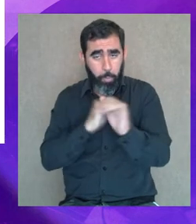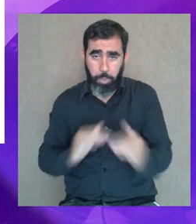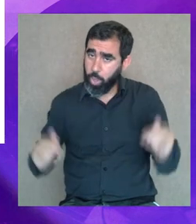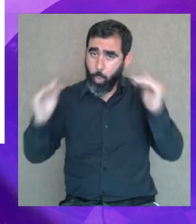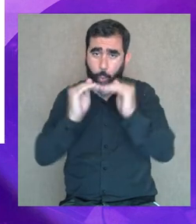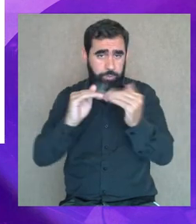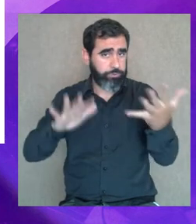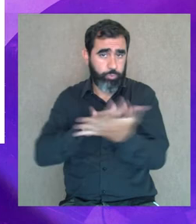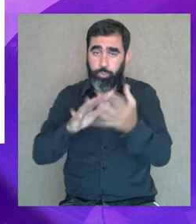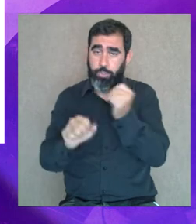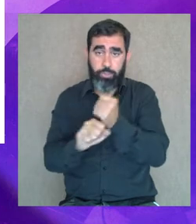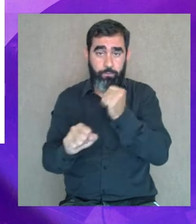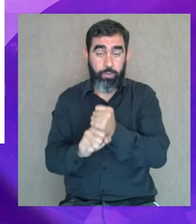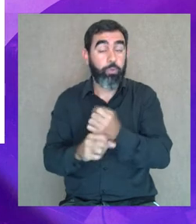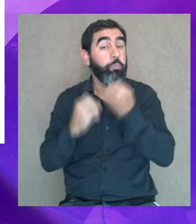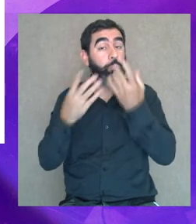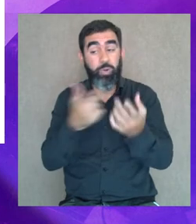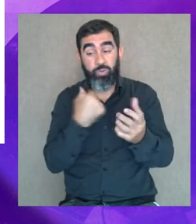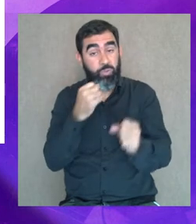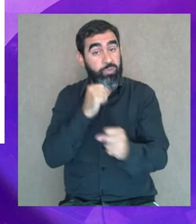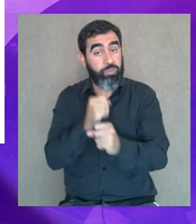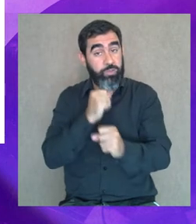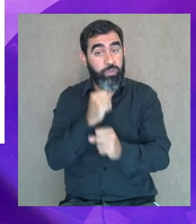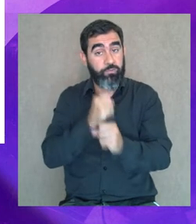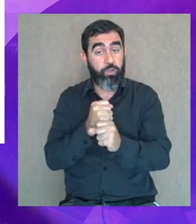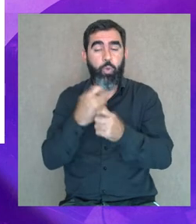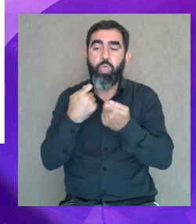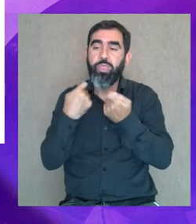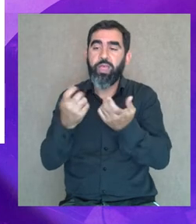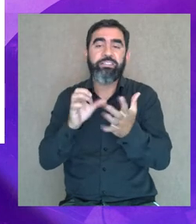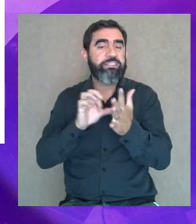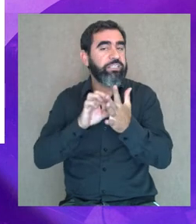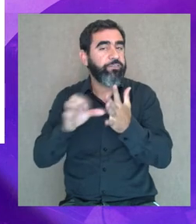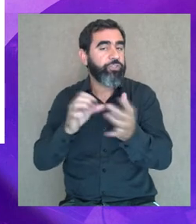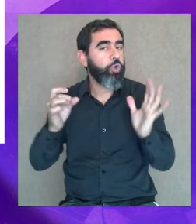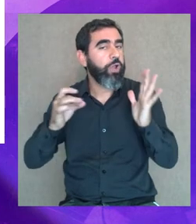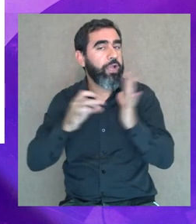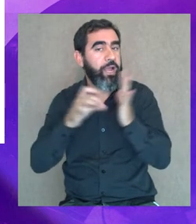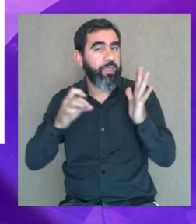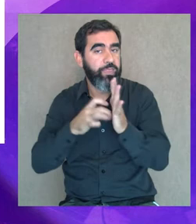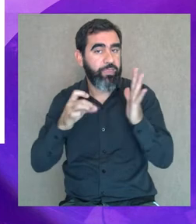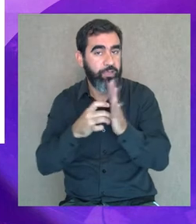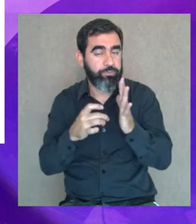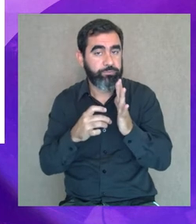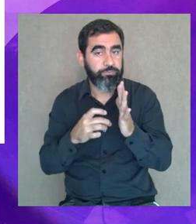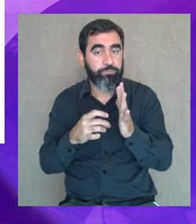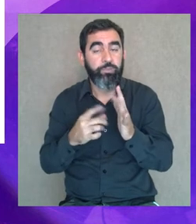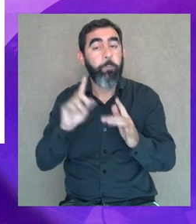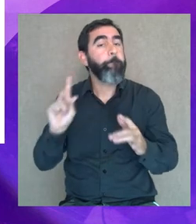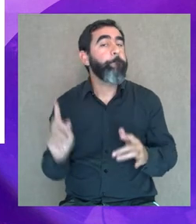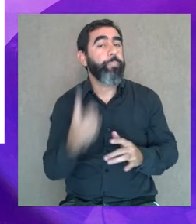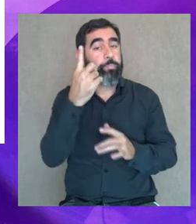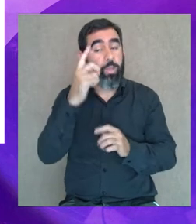hombres en igualdad de condiciones porque nuestra tarea es brindar un servicio de calidad donde lo principal